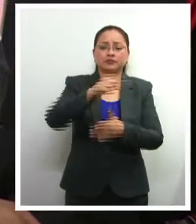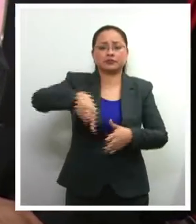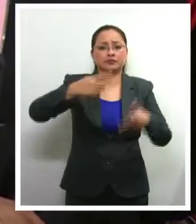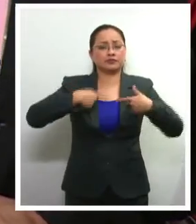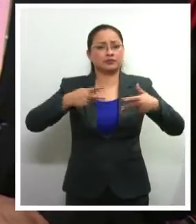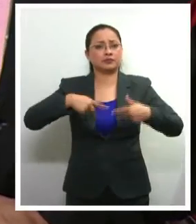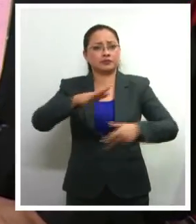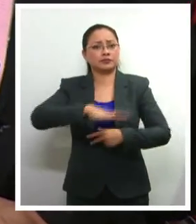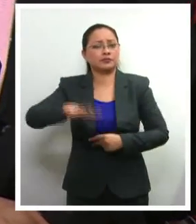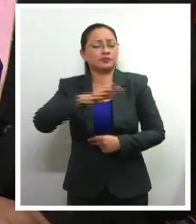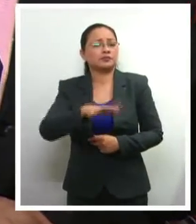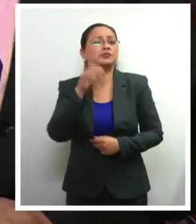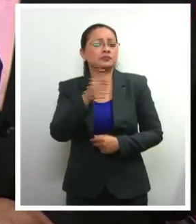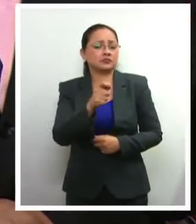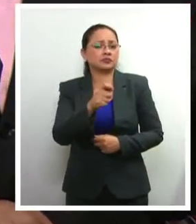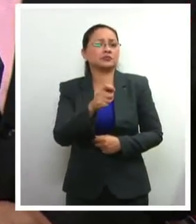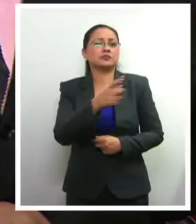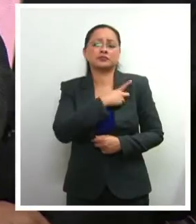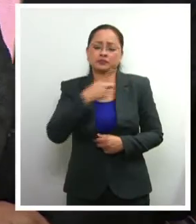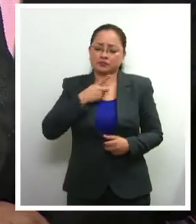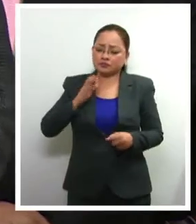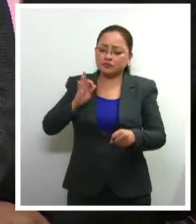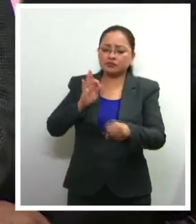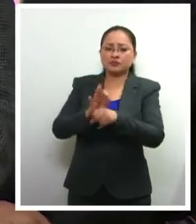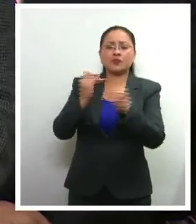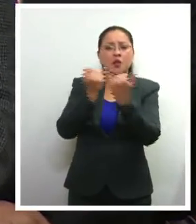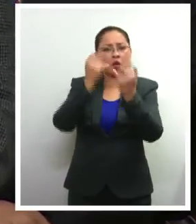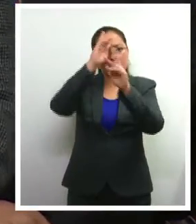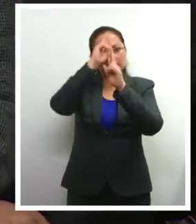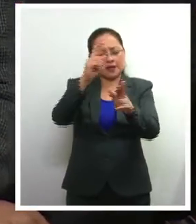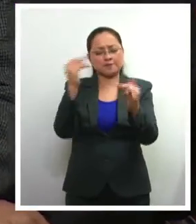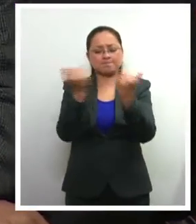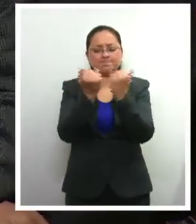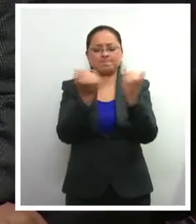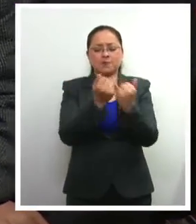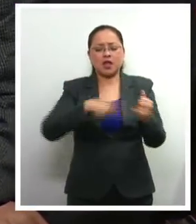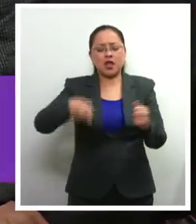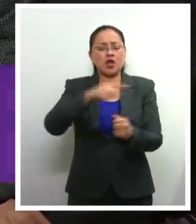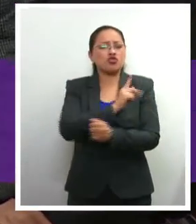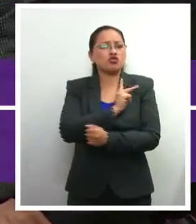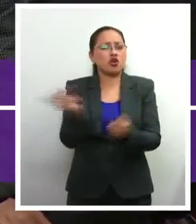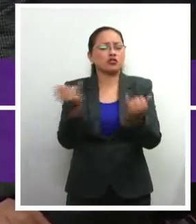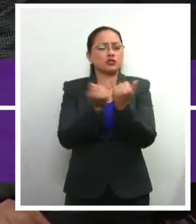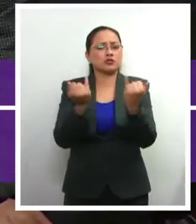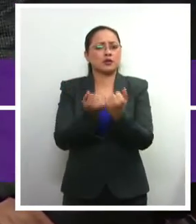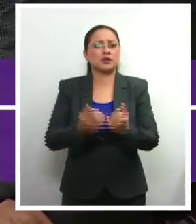habitantes, los cuales deben ser defendidos y respetados por unos y otros.